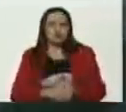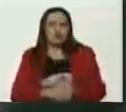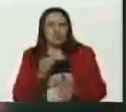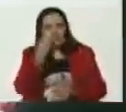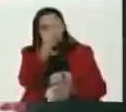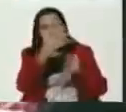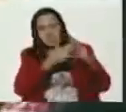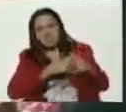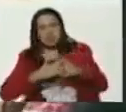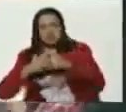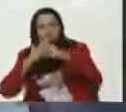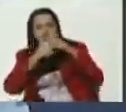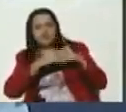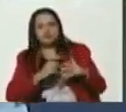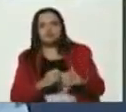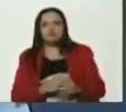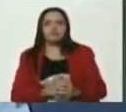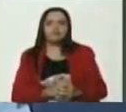imperialismo.